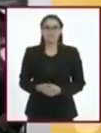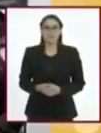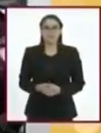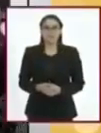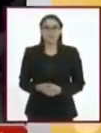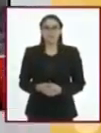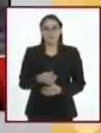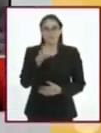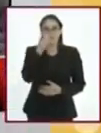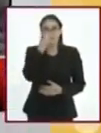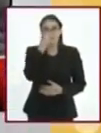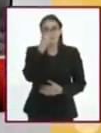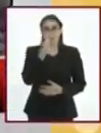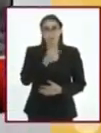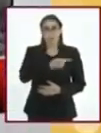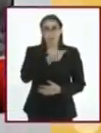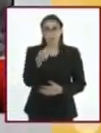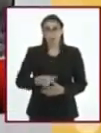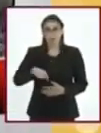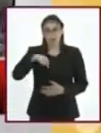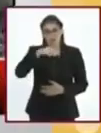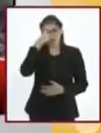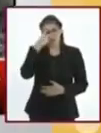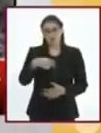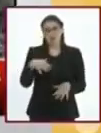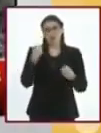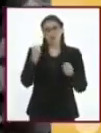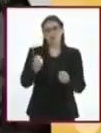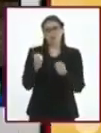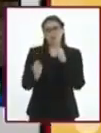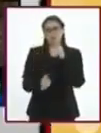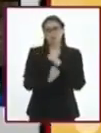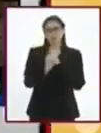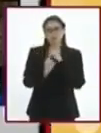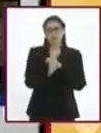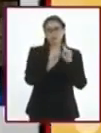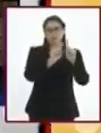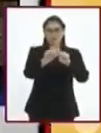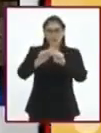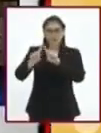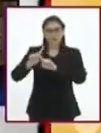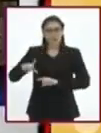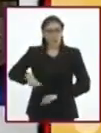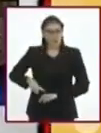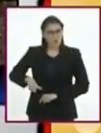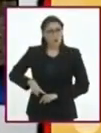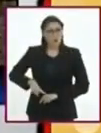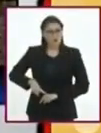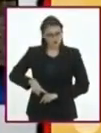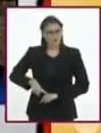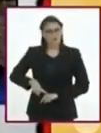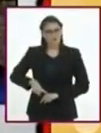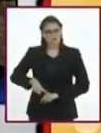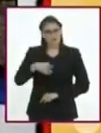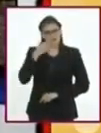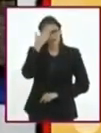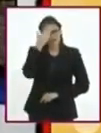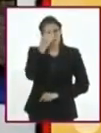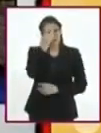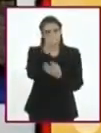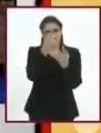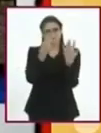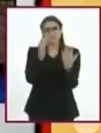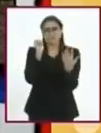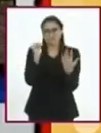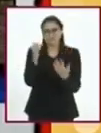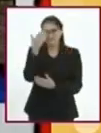los mayores problemas que enfrenta nuestro país. Las instituciones del gobierno reconocen, de acuerdo a diversos indicadores, la